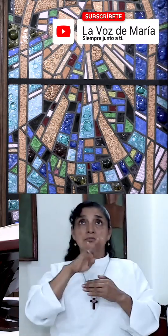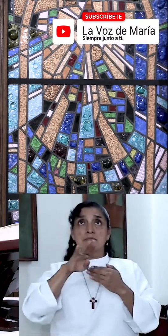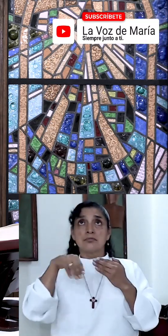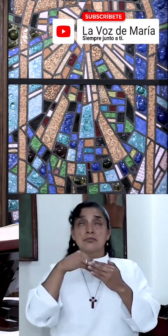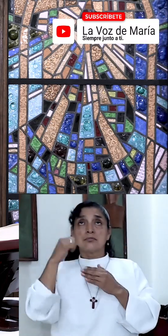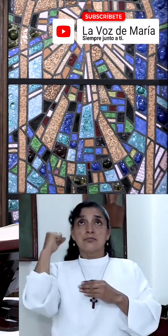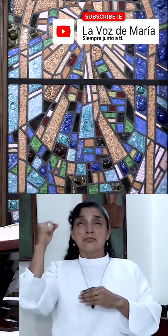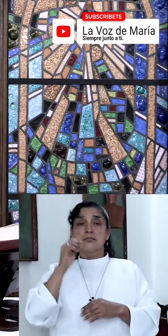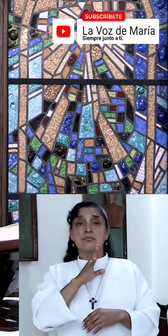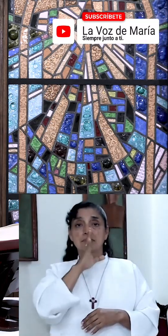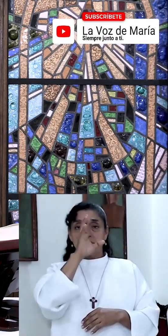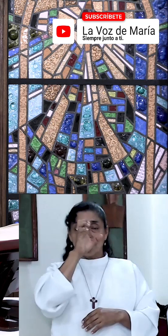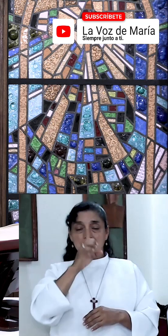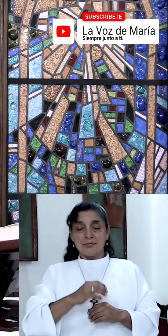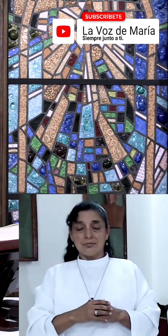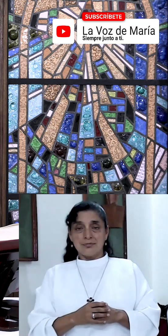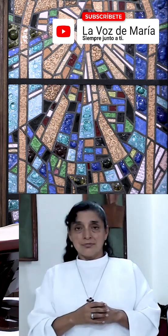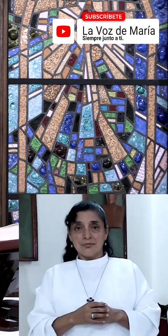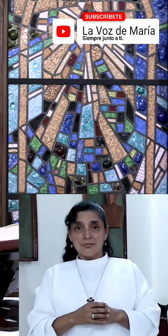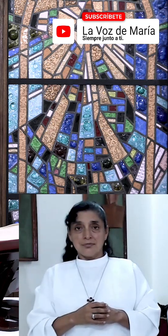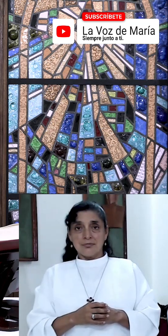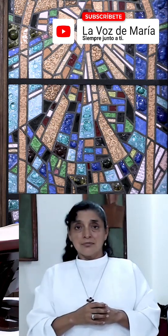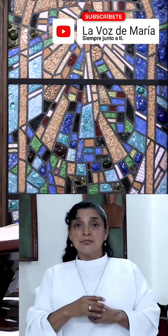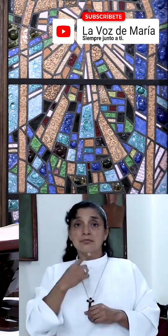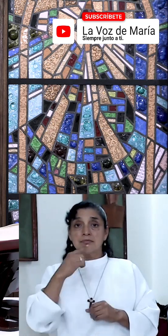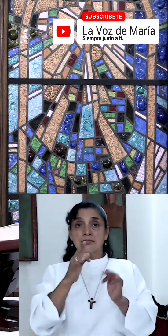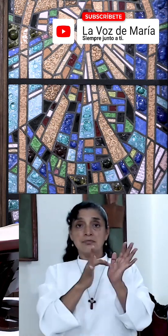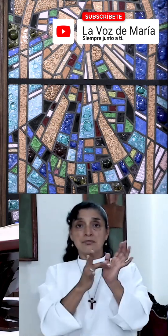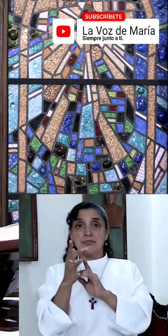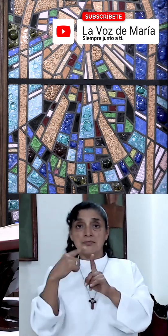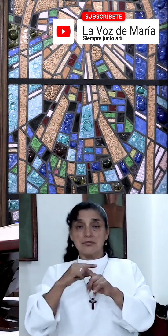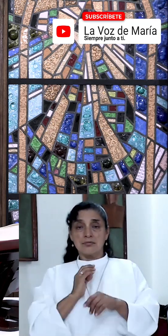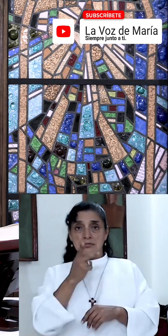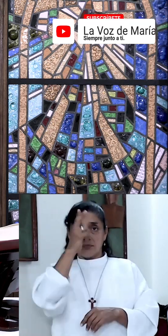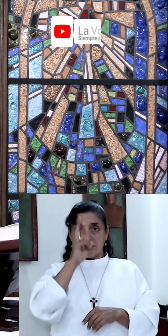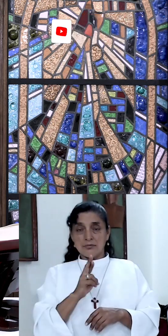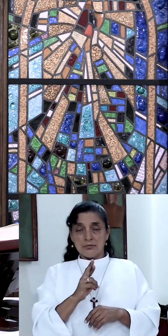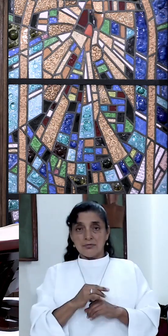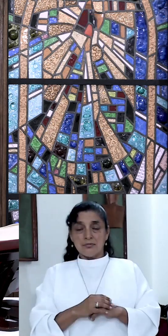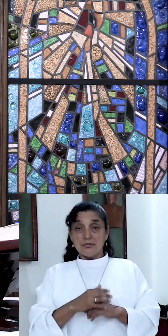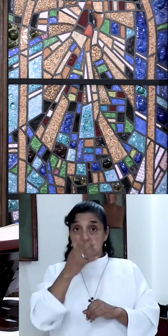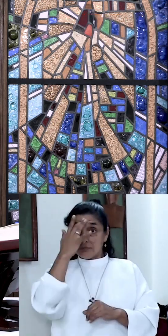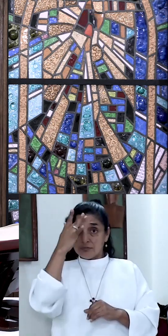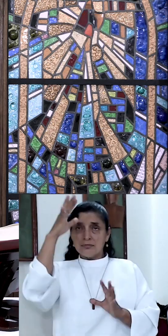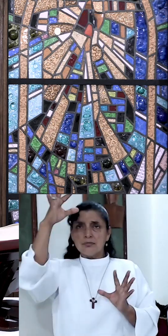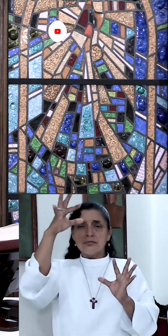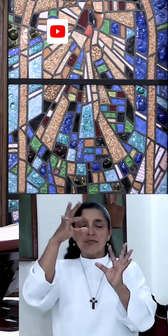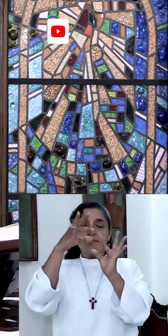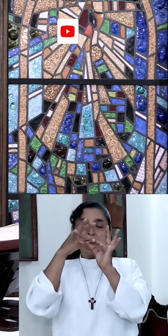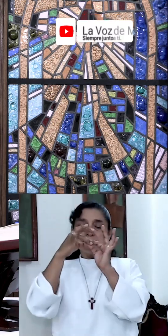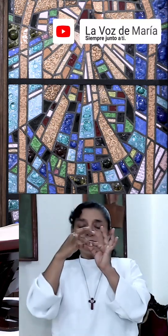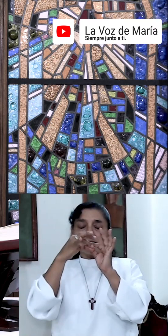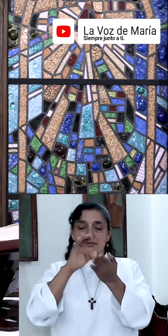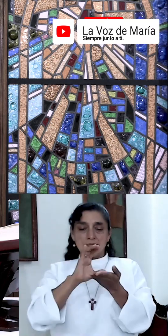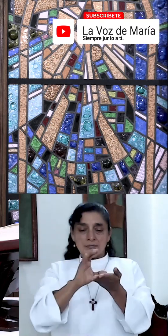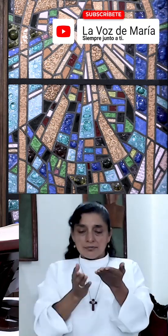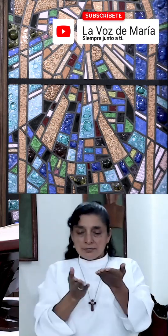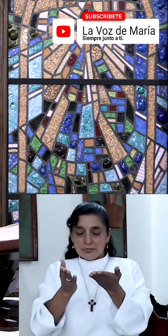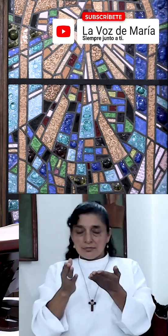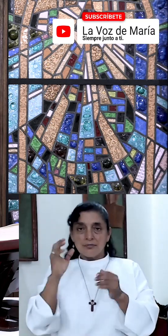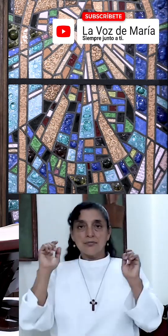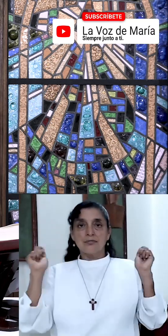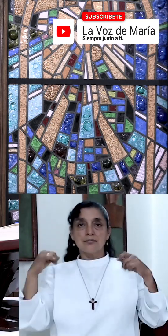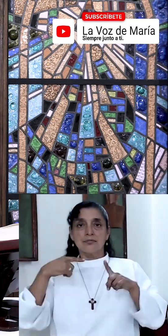Santo, Dios Todopoderoso y Eterno, por Cristo Señor nuestro, porque unidos en la caridad celebramos